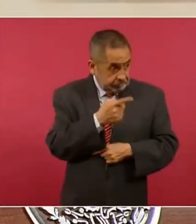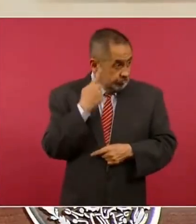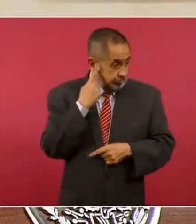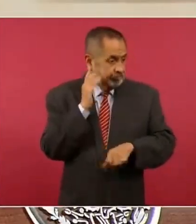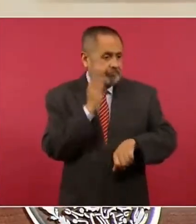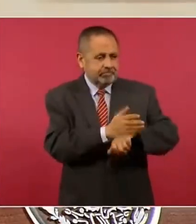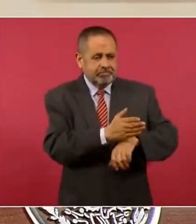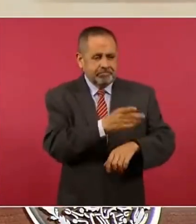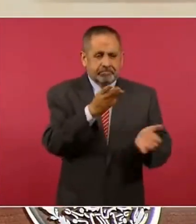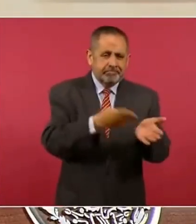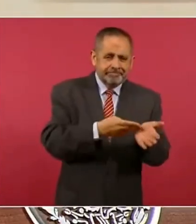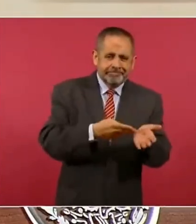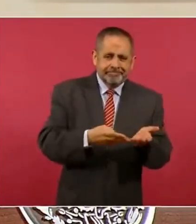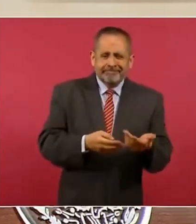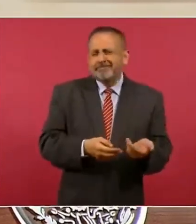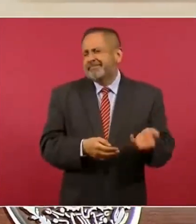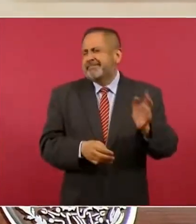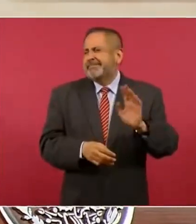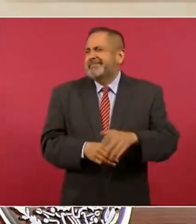Eso